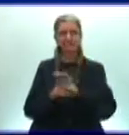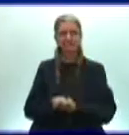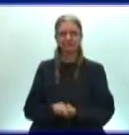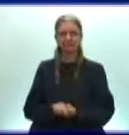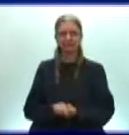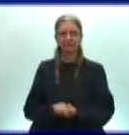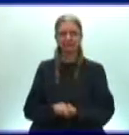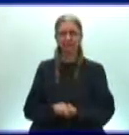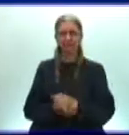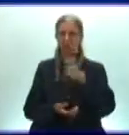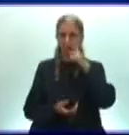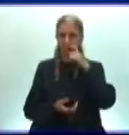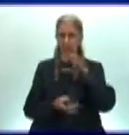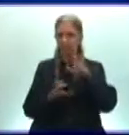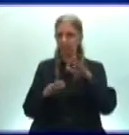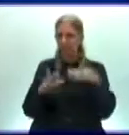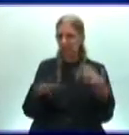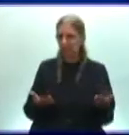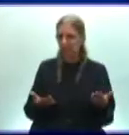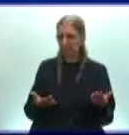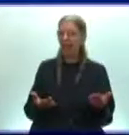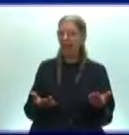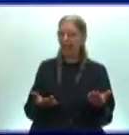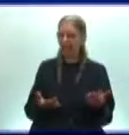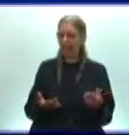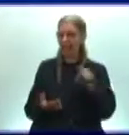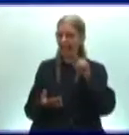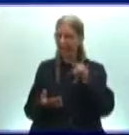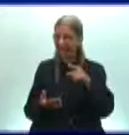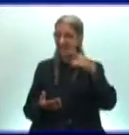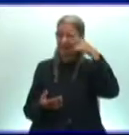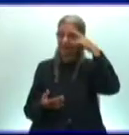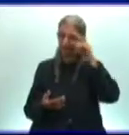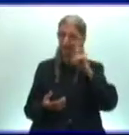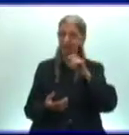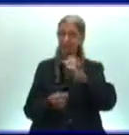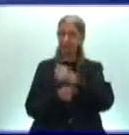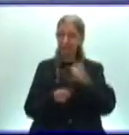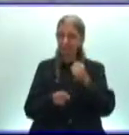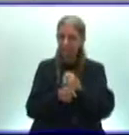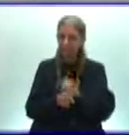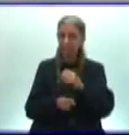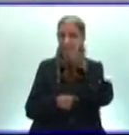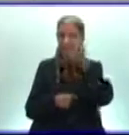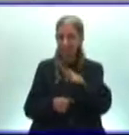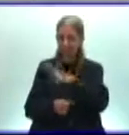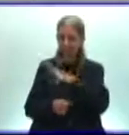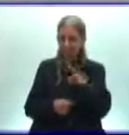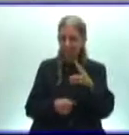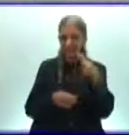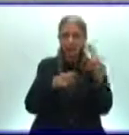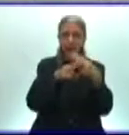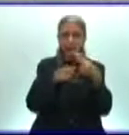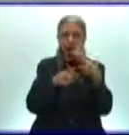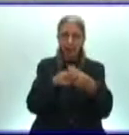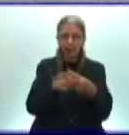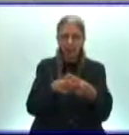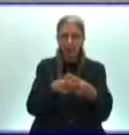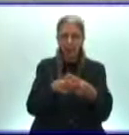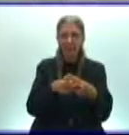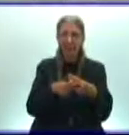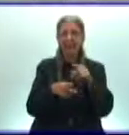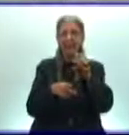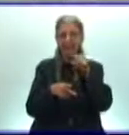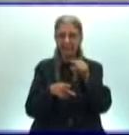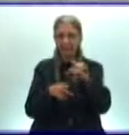último, sí es necesario que ustedes utilicen la tabla periódica para buscar entonces el nombre y el símbolo del elemento que